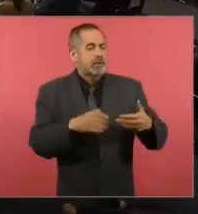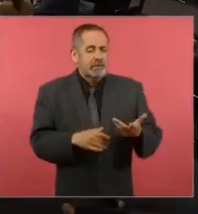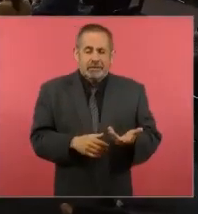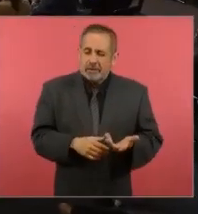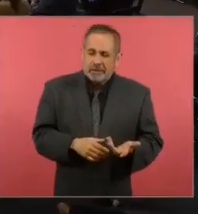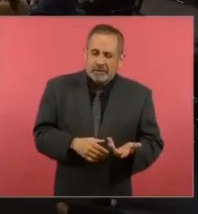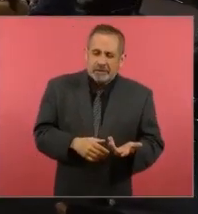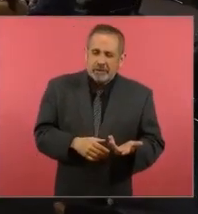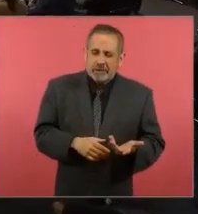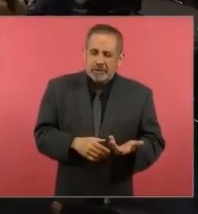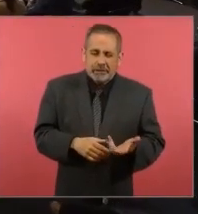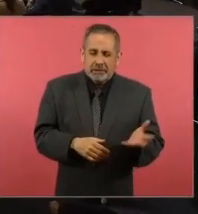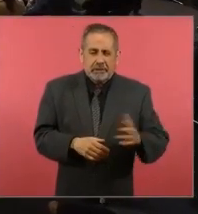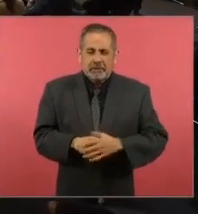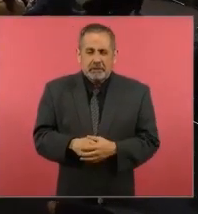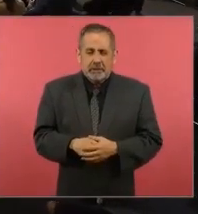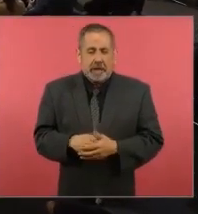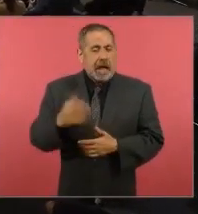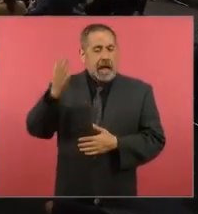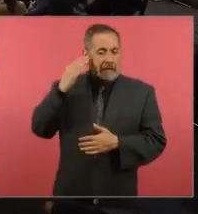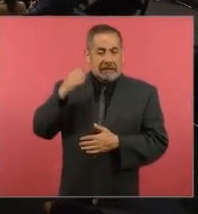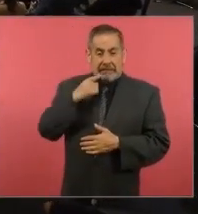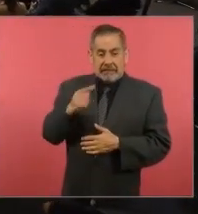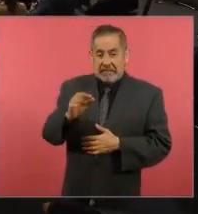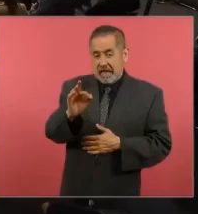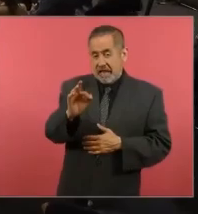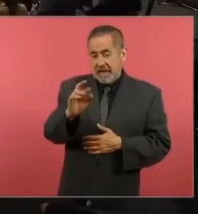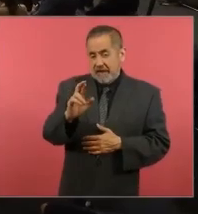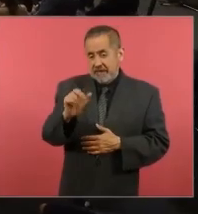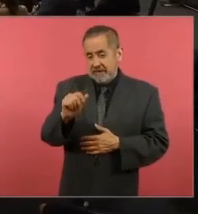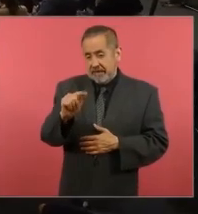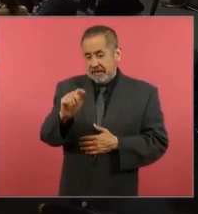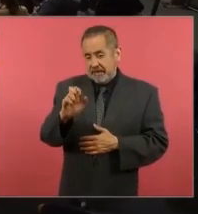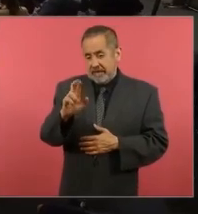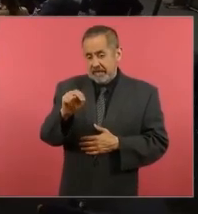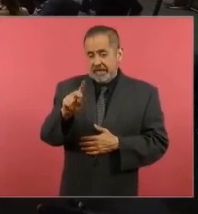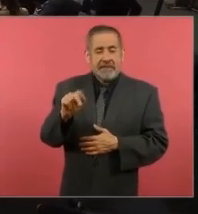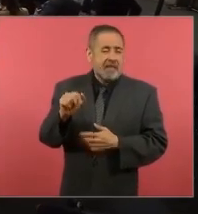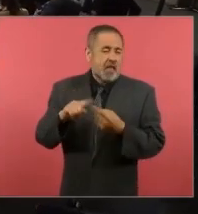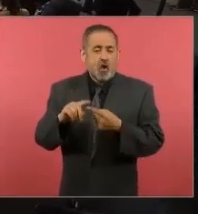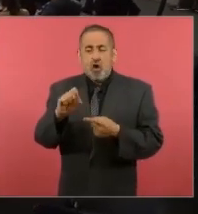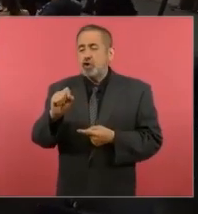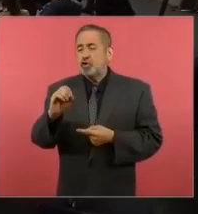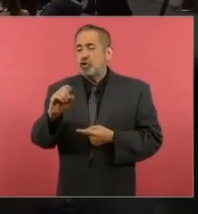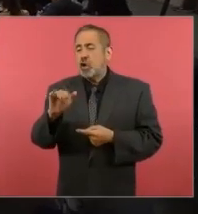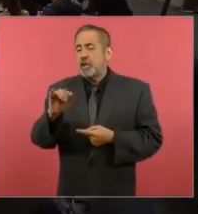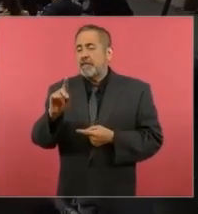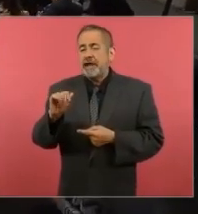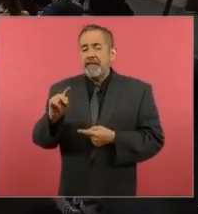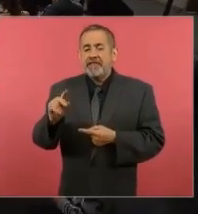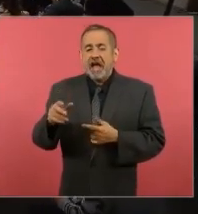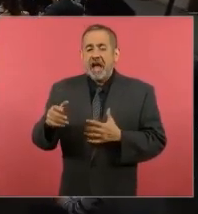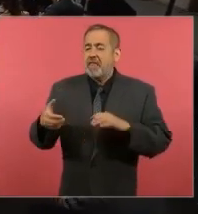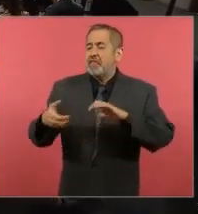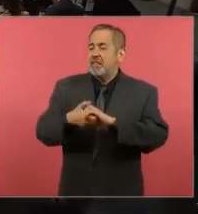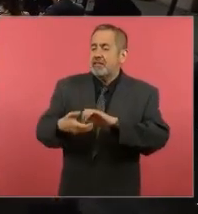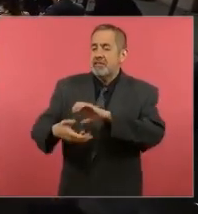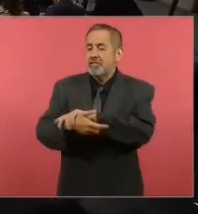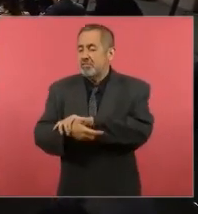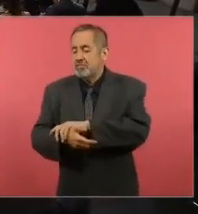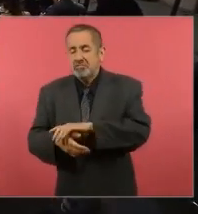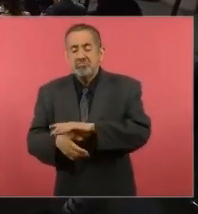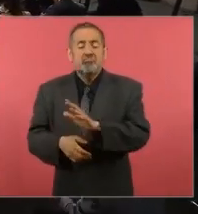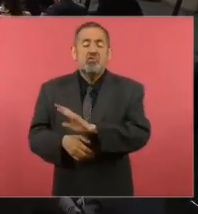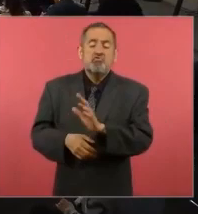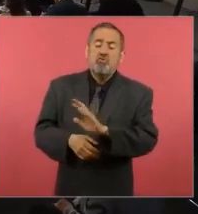no era fraternidad o solidaridad. Cooperación. O justicia. No, no,